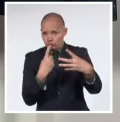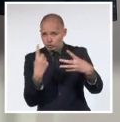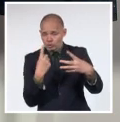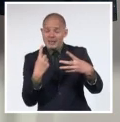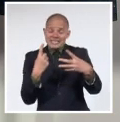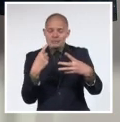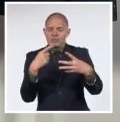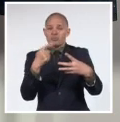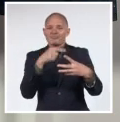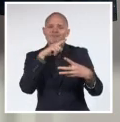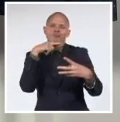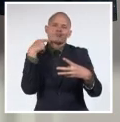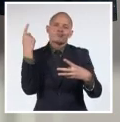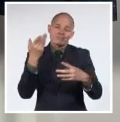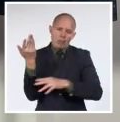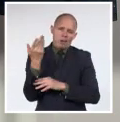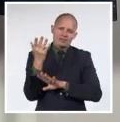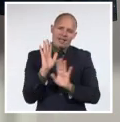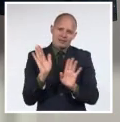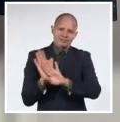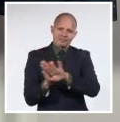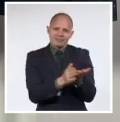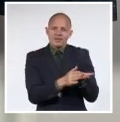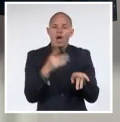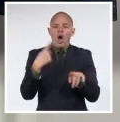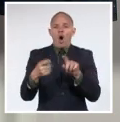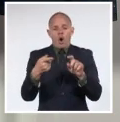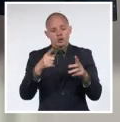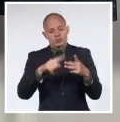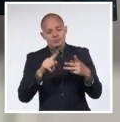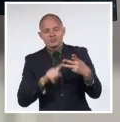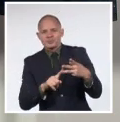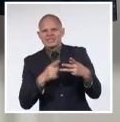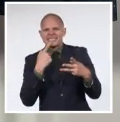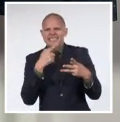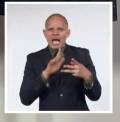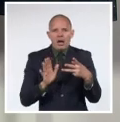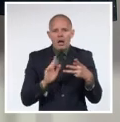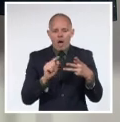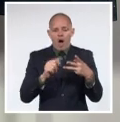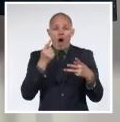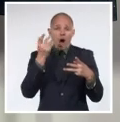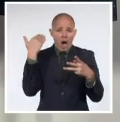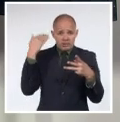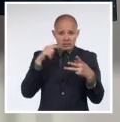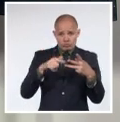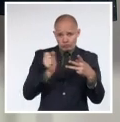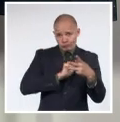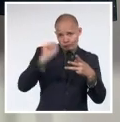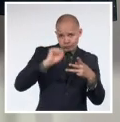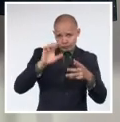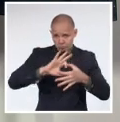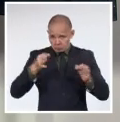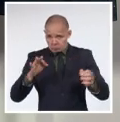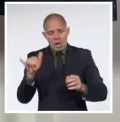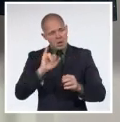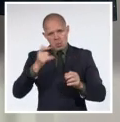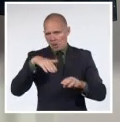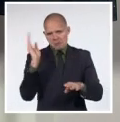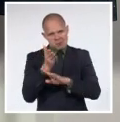en esa instancia. Mientras sus compañeros Iván Martínez y el olímpico Jorge Moisés Campos cayeron en